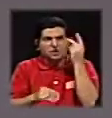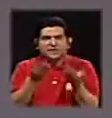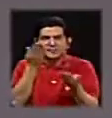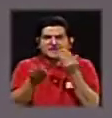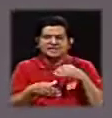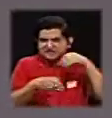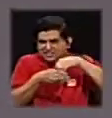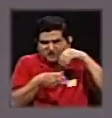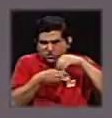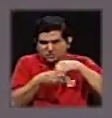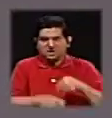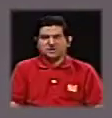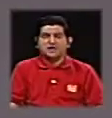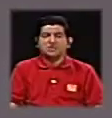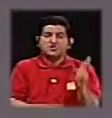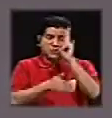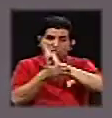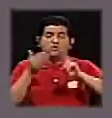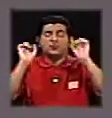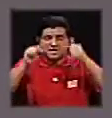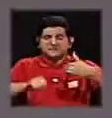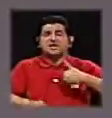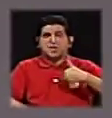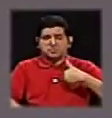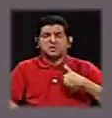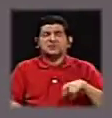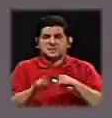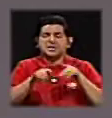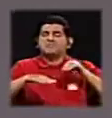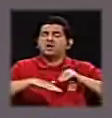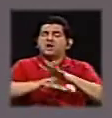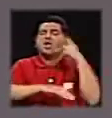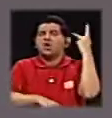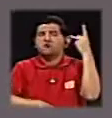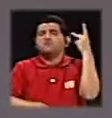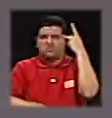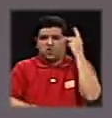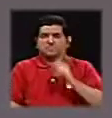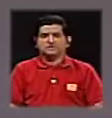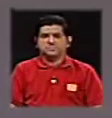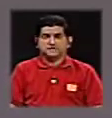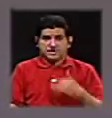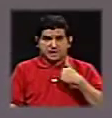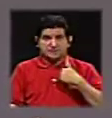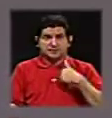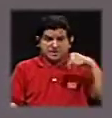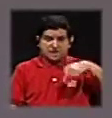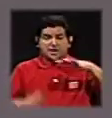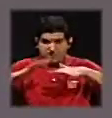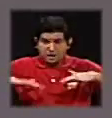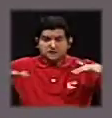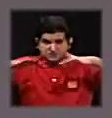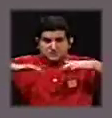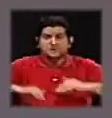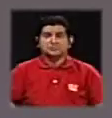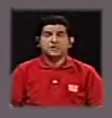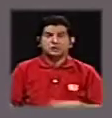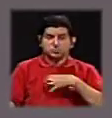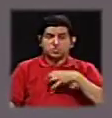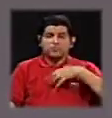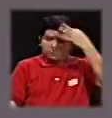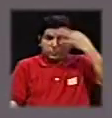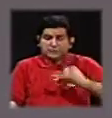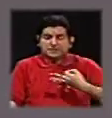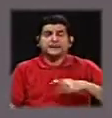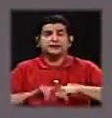su esencia. Por supuesto que la universidad puede tener una injerencia política, genera sus propias